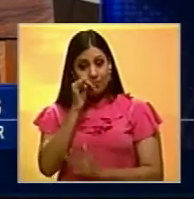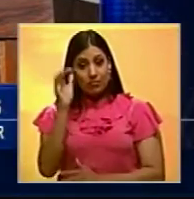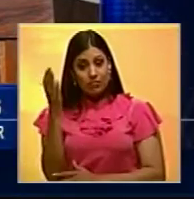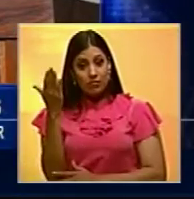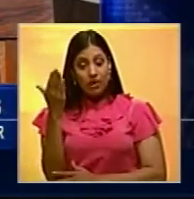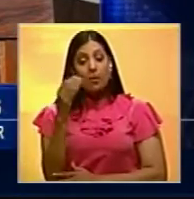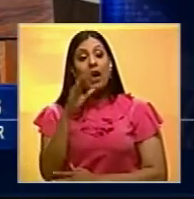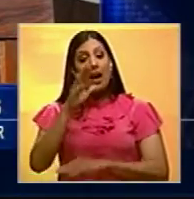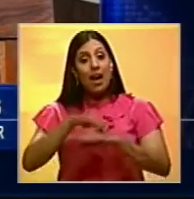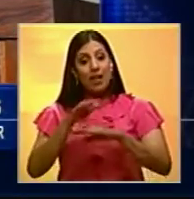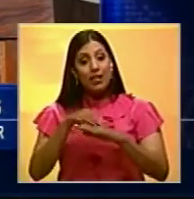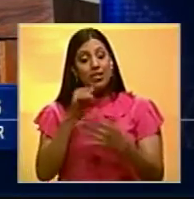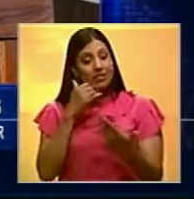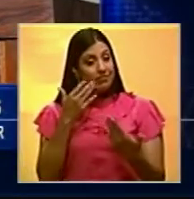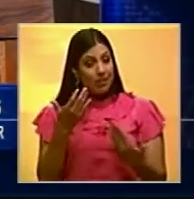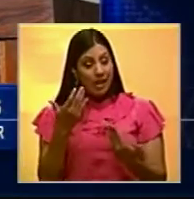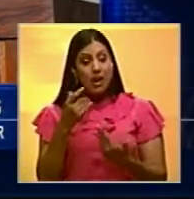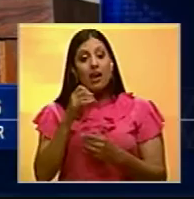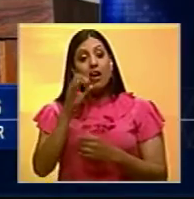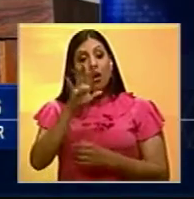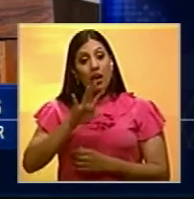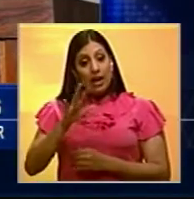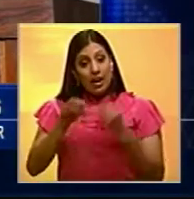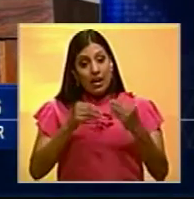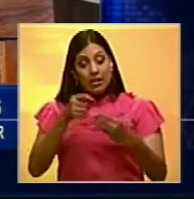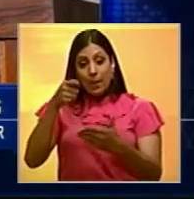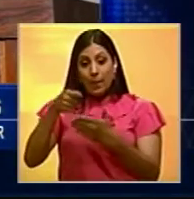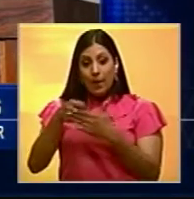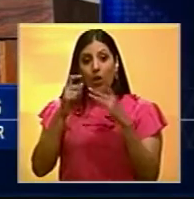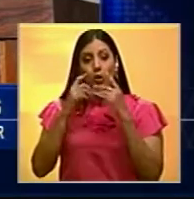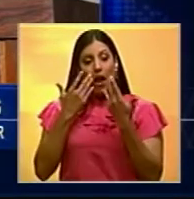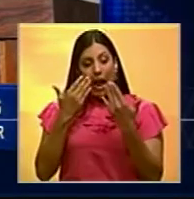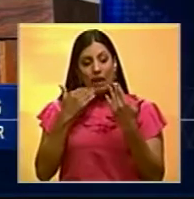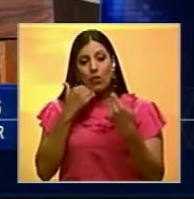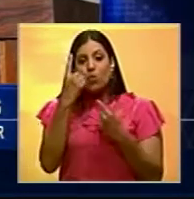González, el anuncio del Ejecutivo en el que asegura se han entregado